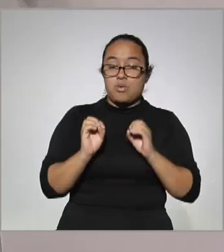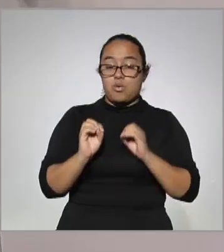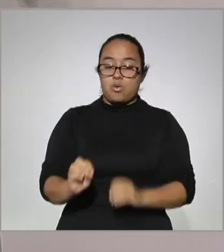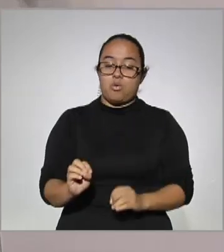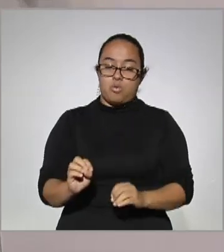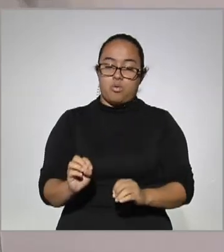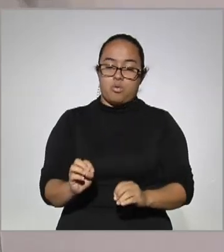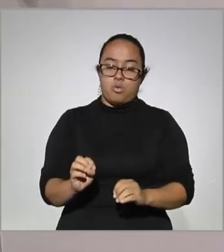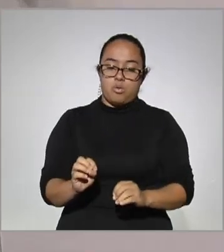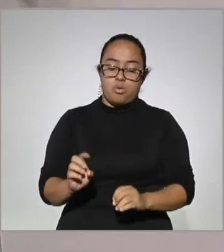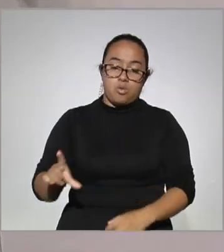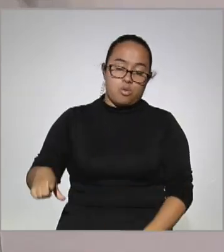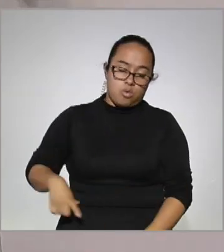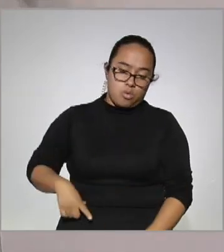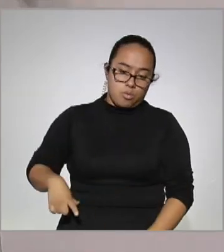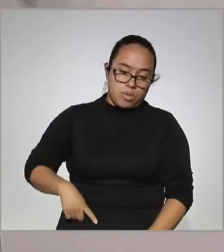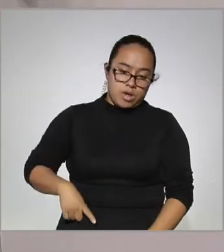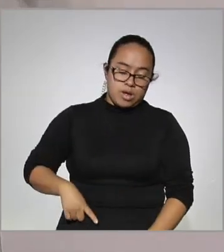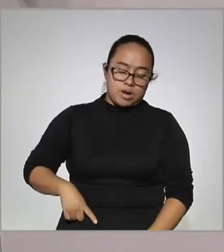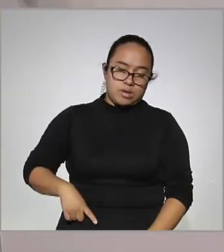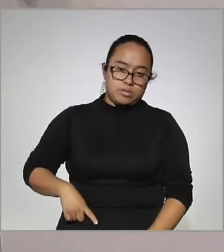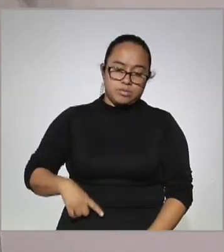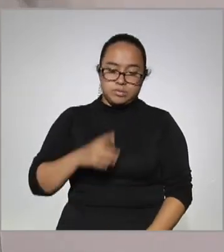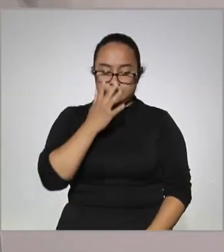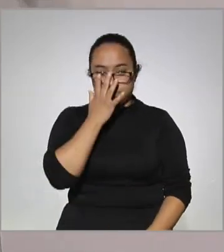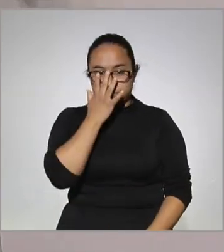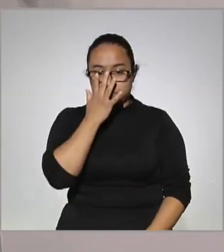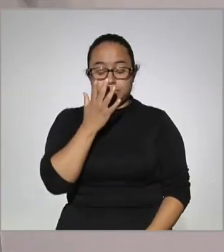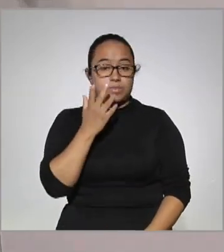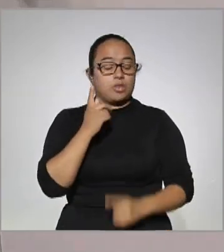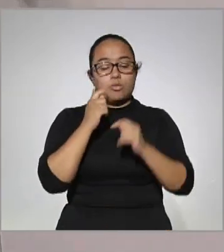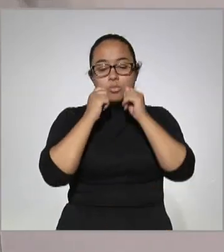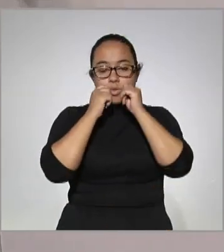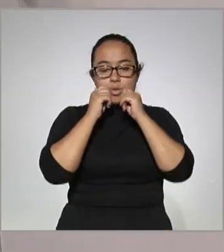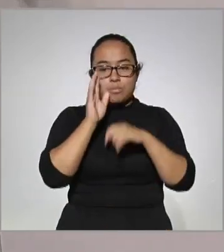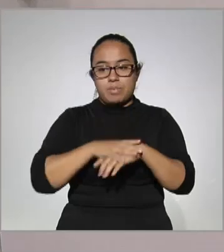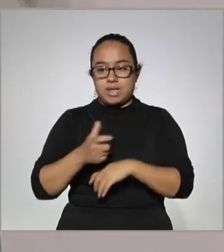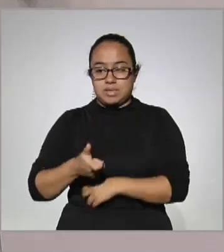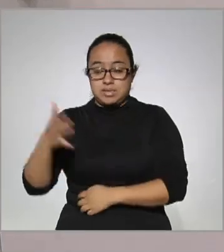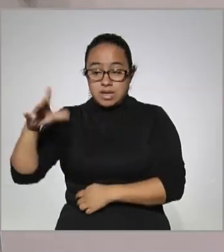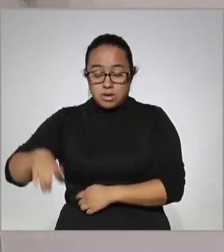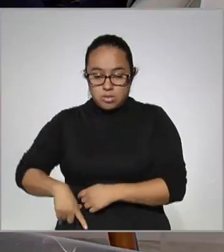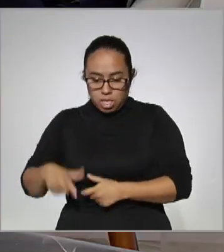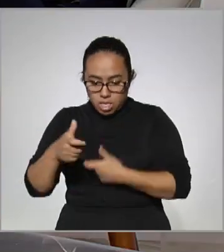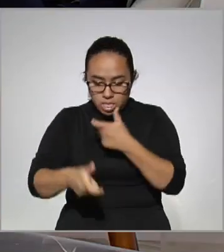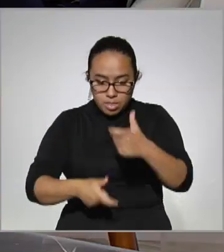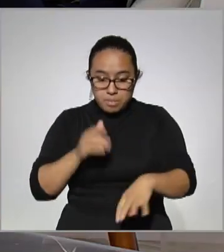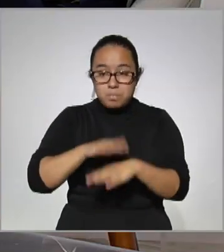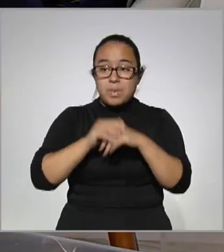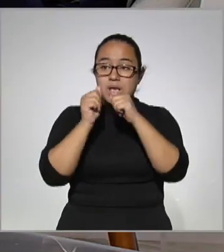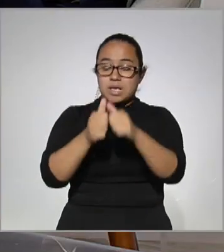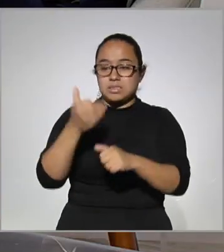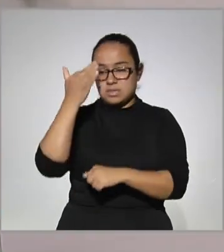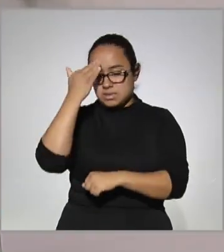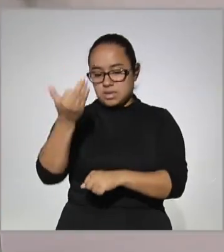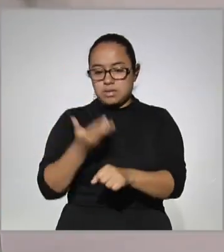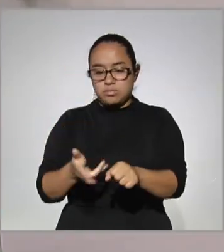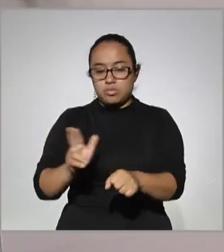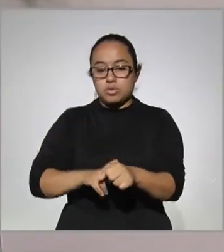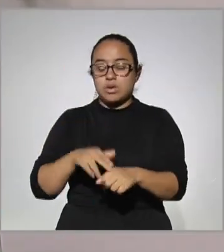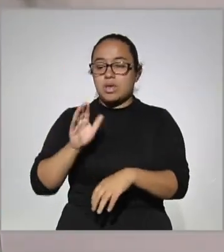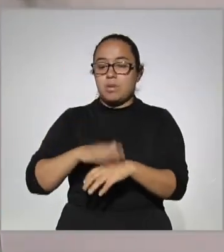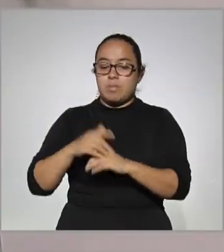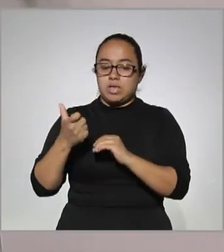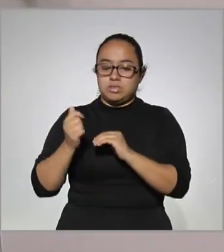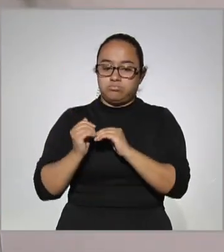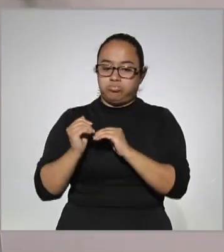que estés cubierto por el sistema, es mucho más caro para el sistema, más tiempo de estancia hospitalaria y se van